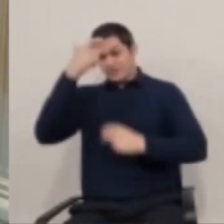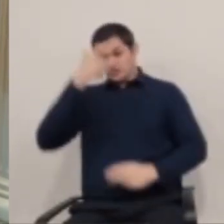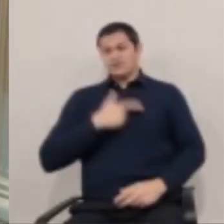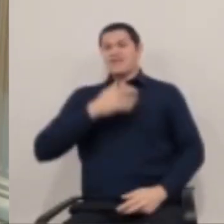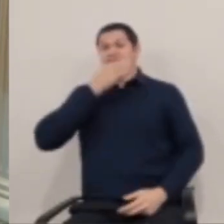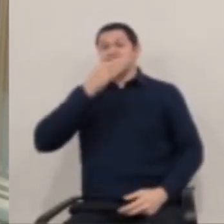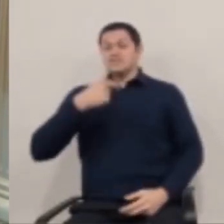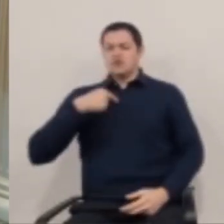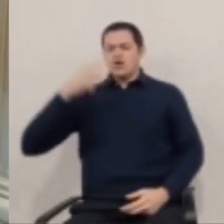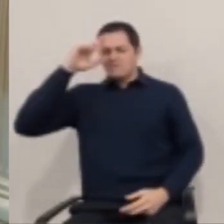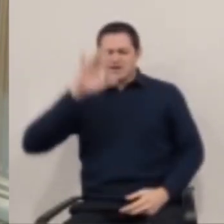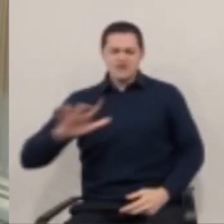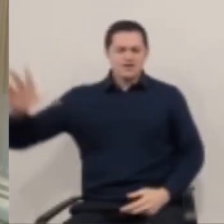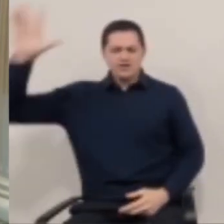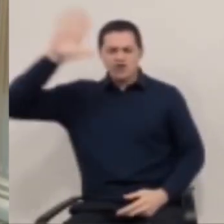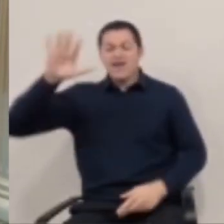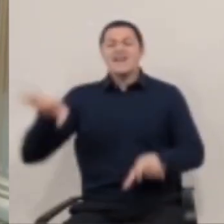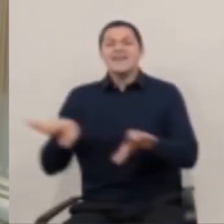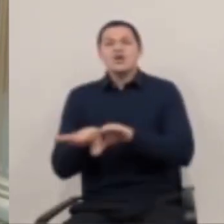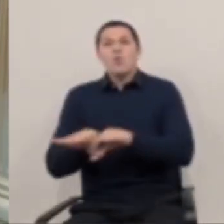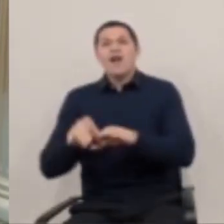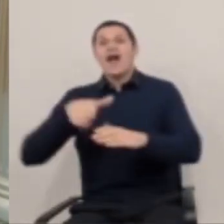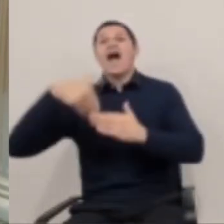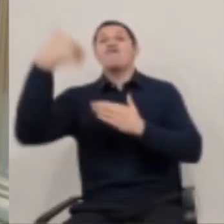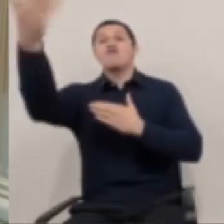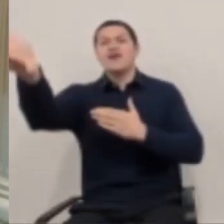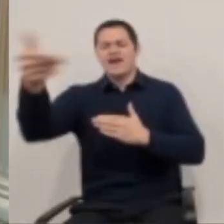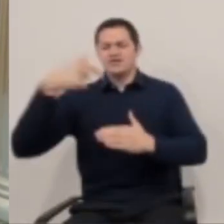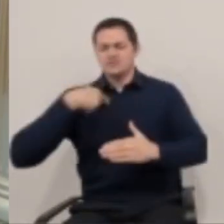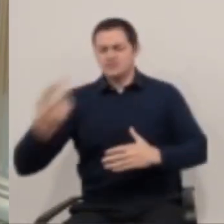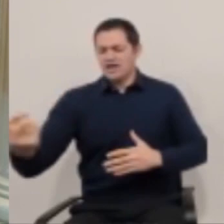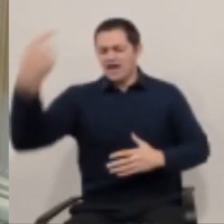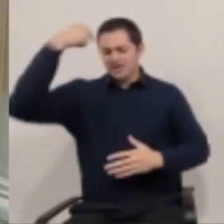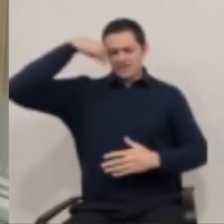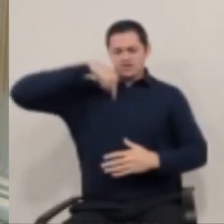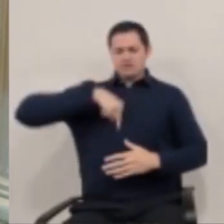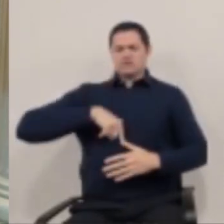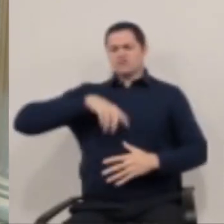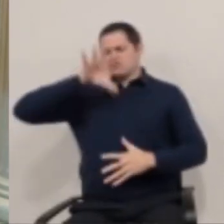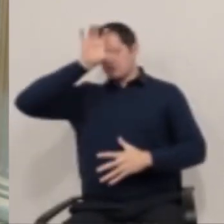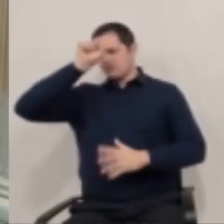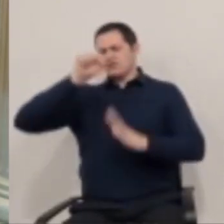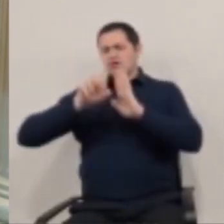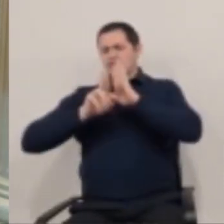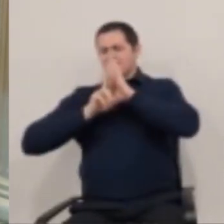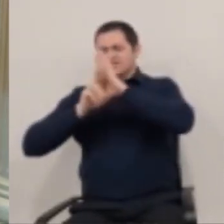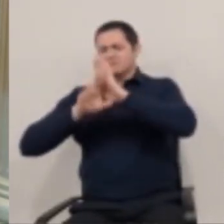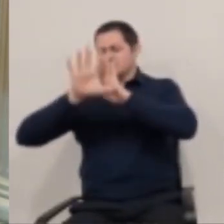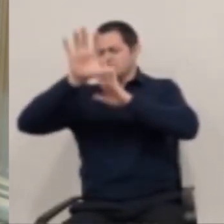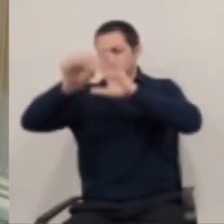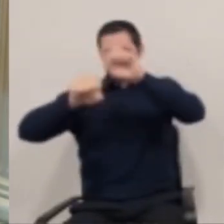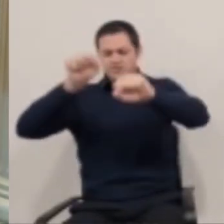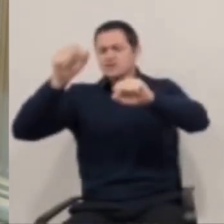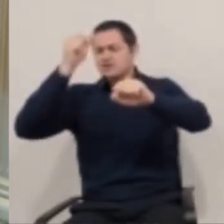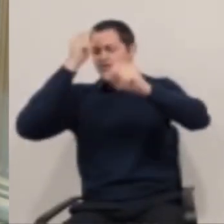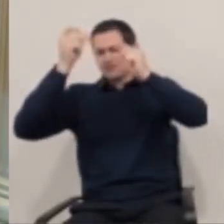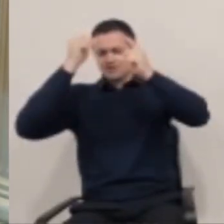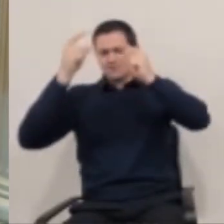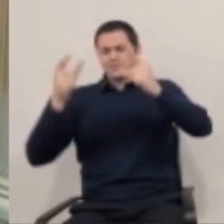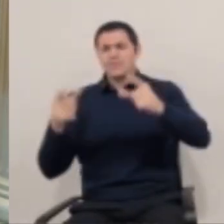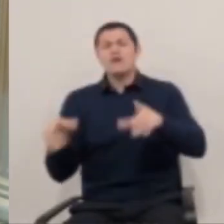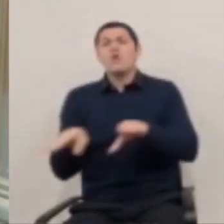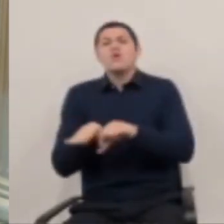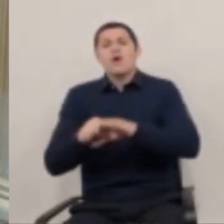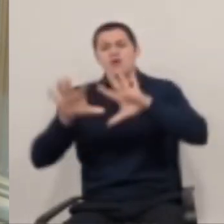de realidades externas. Tener una necesidad de imágenes es crear un espejo interiorizado. En otras palabras, un speculum mundi que expresa